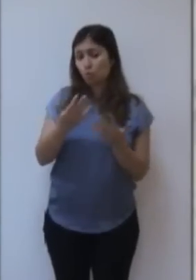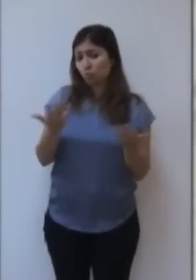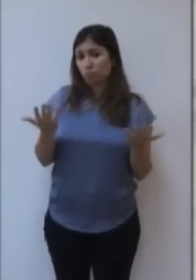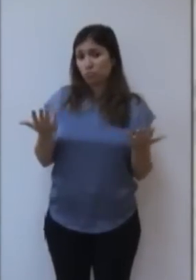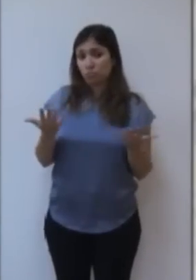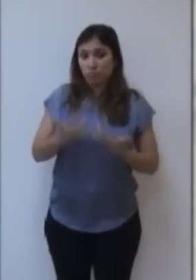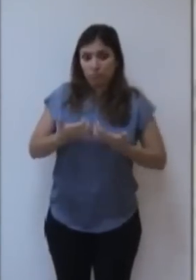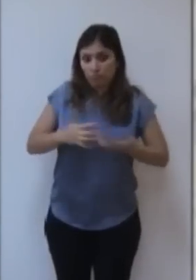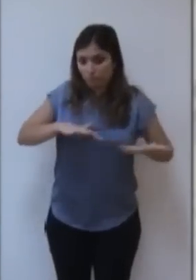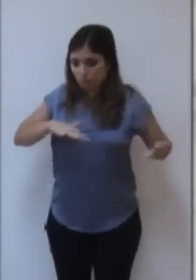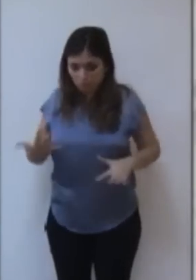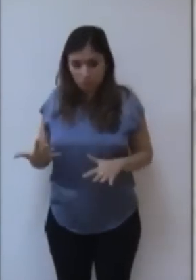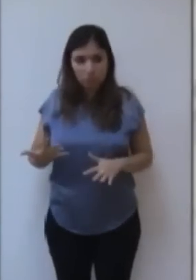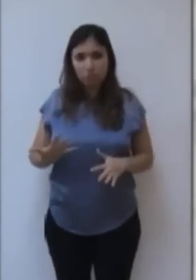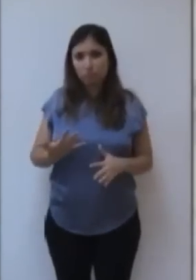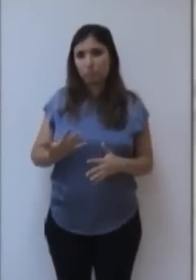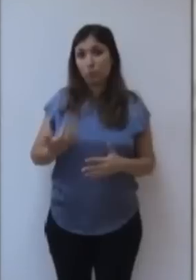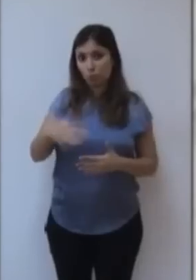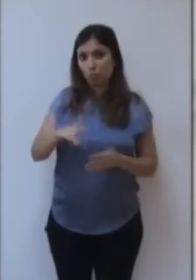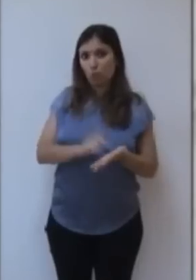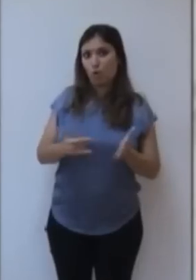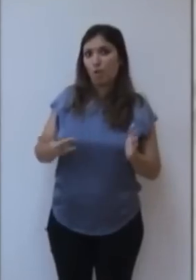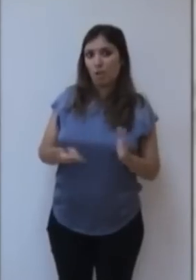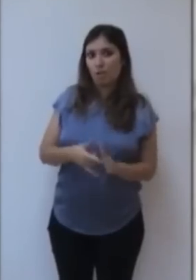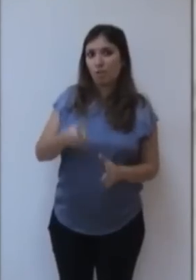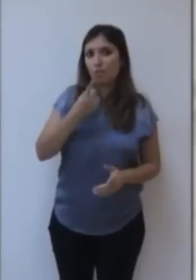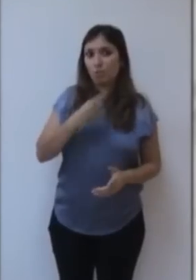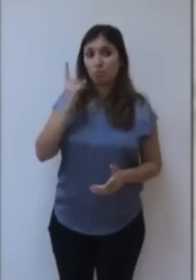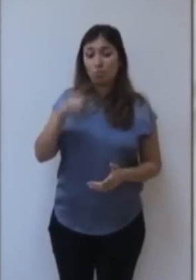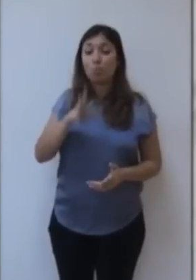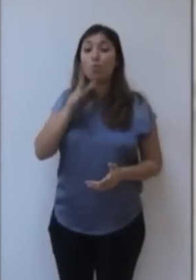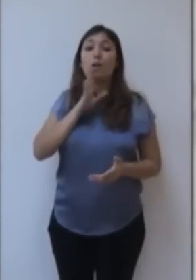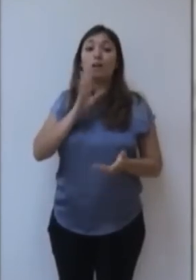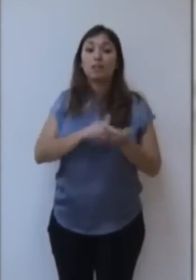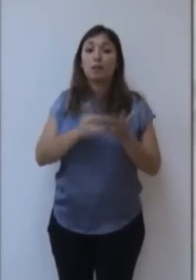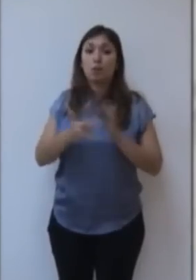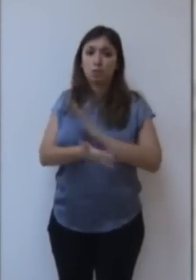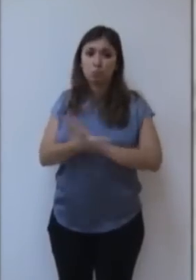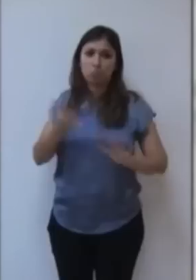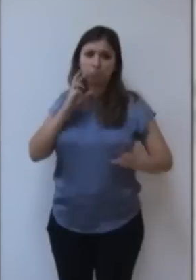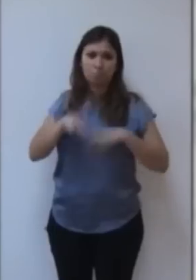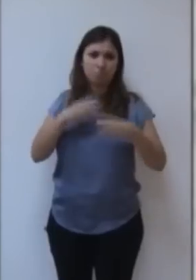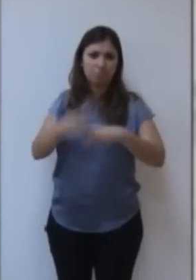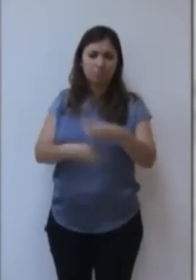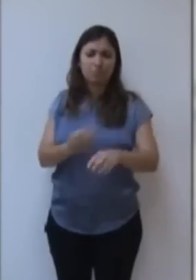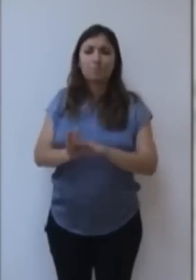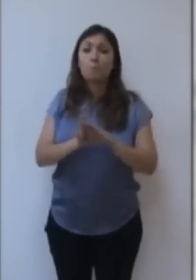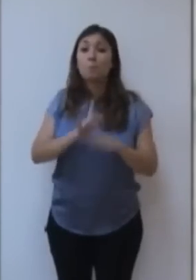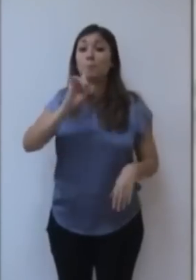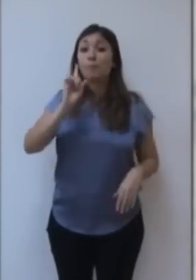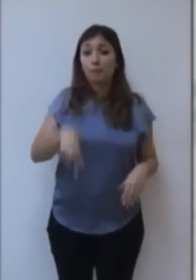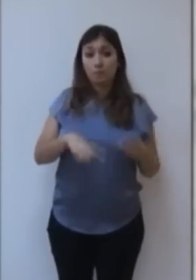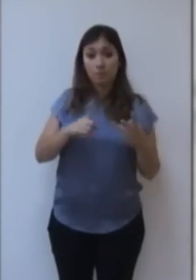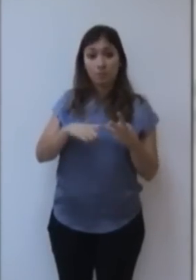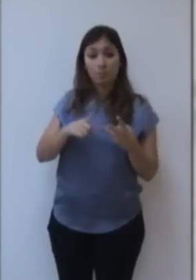en la industrialización de esos proyectos, por la rápida evolución de la tecnología. Se planteaba también que